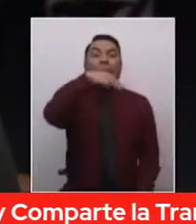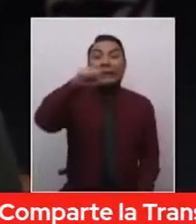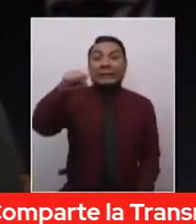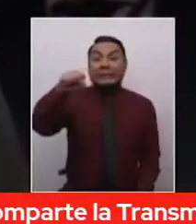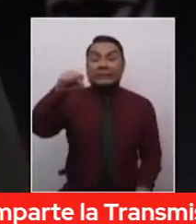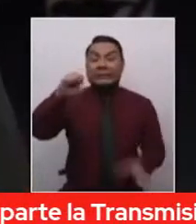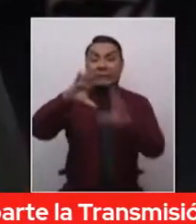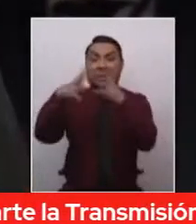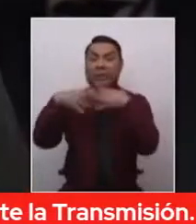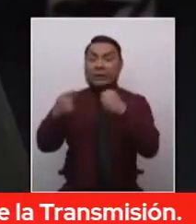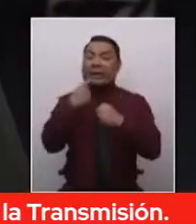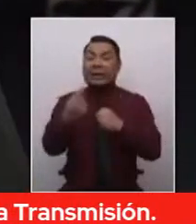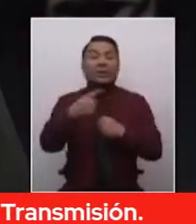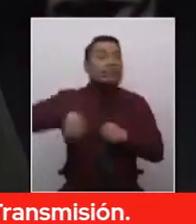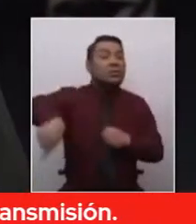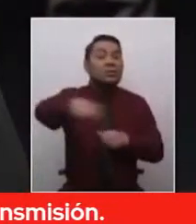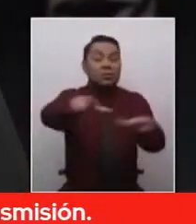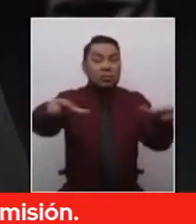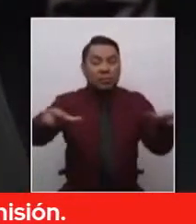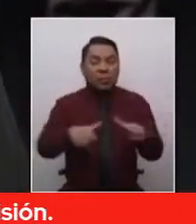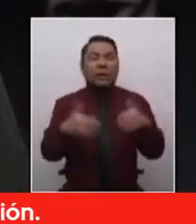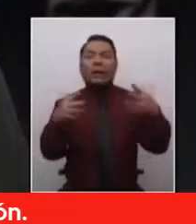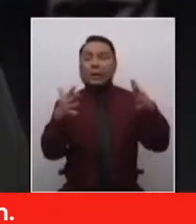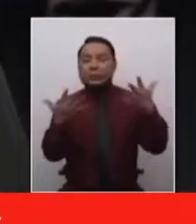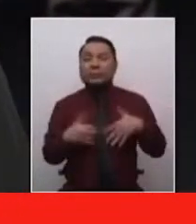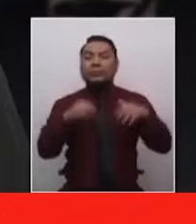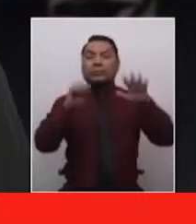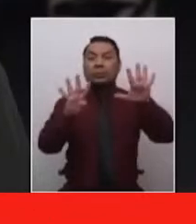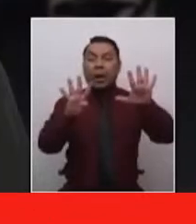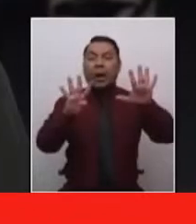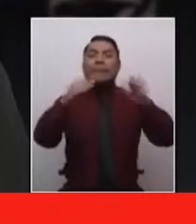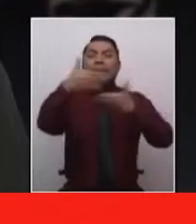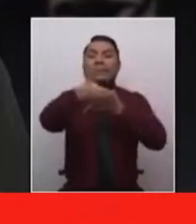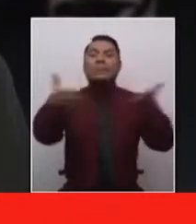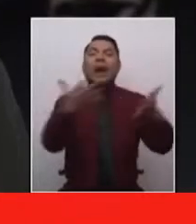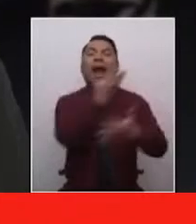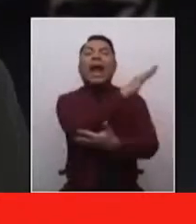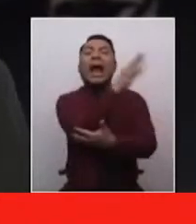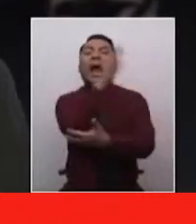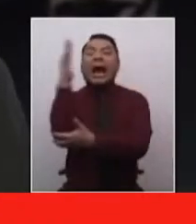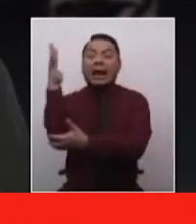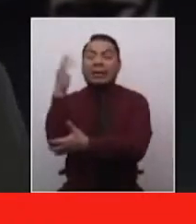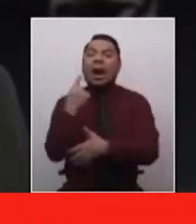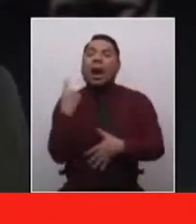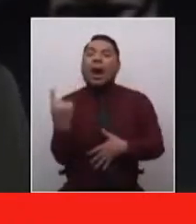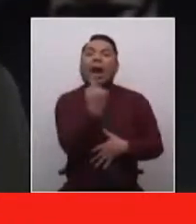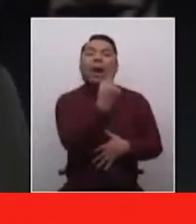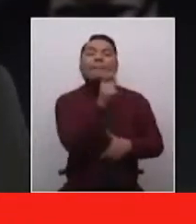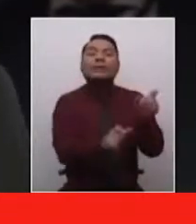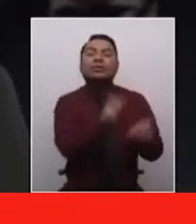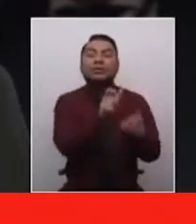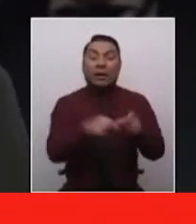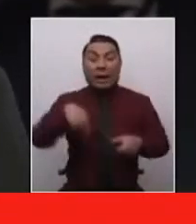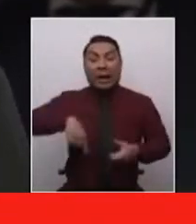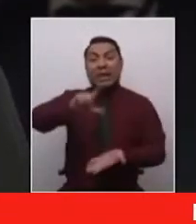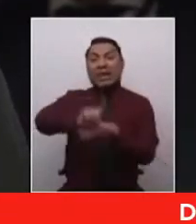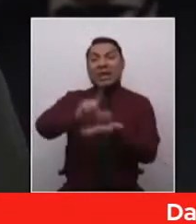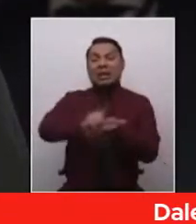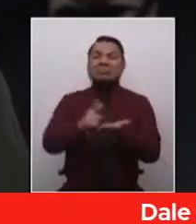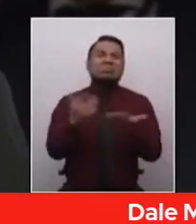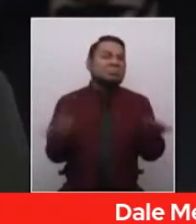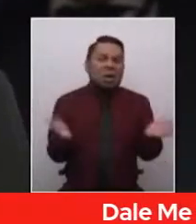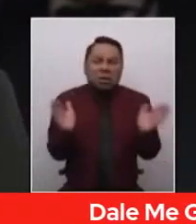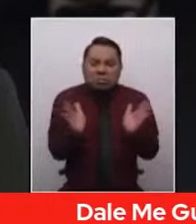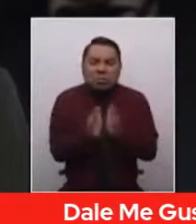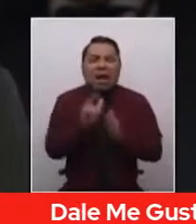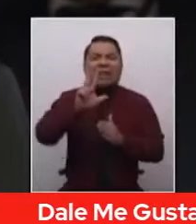recomienda que las ciudades tengan un estándar mínimo de 9 metros cuadrados de áreas verdes. por habitante. Lima, sin embargo, apenas